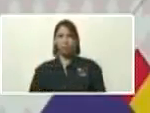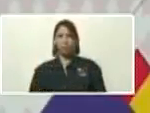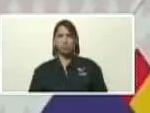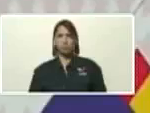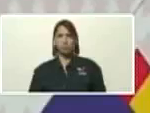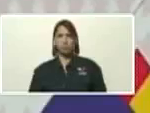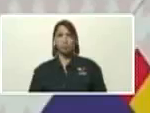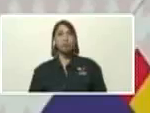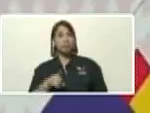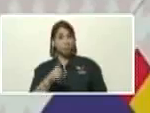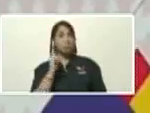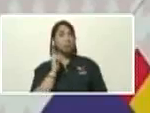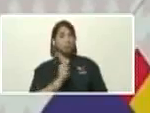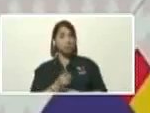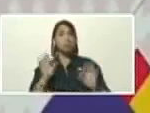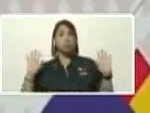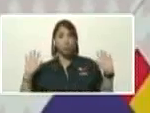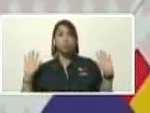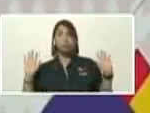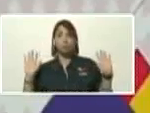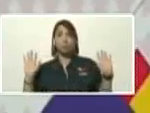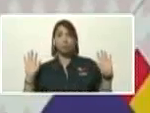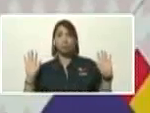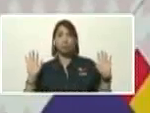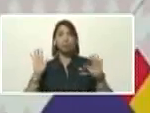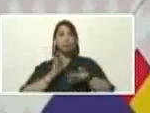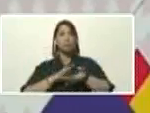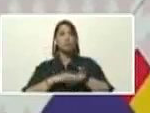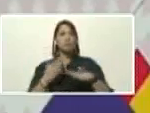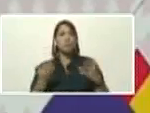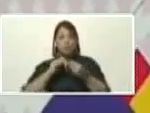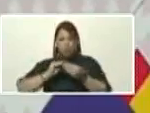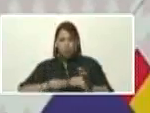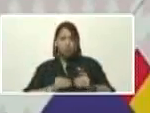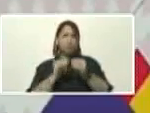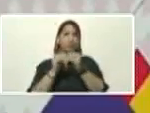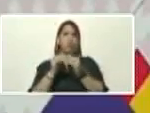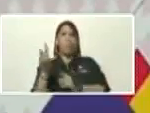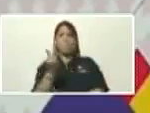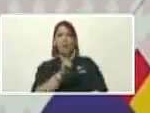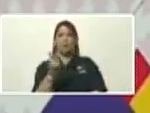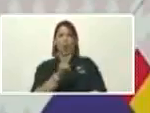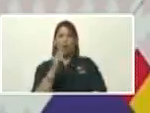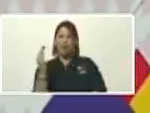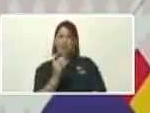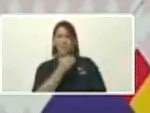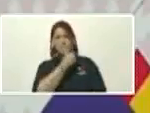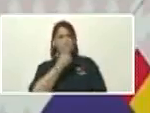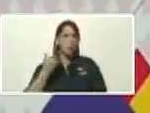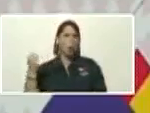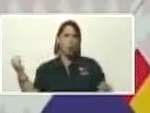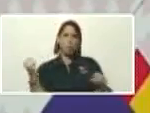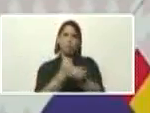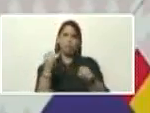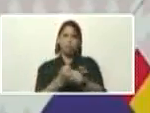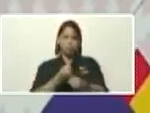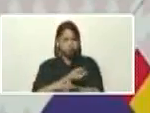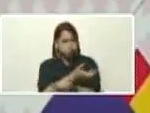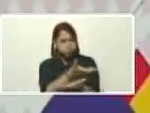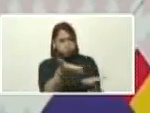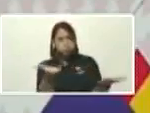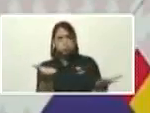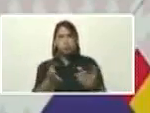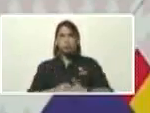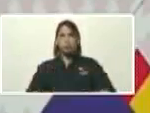Eso viene, porque con la recuperación de Venezuela viene lo mejor para los trabajadores y las